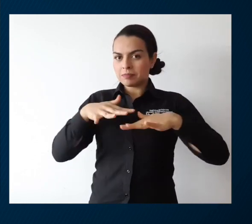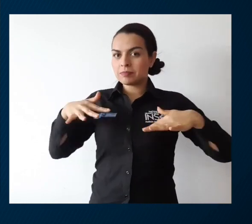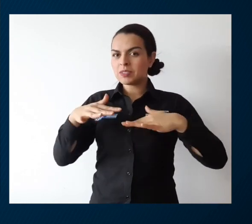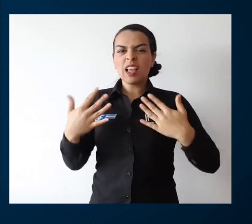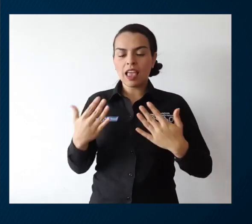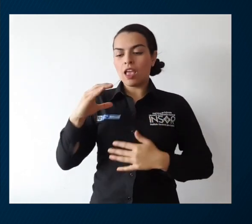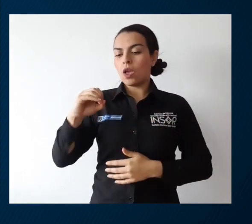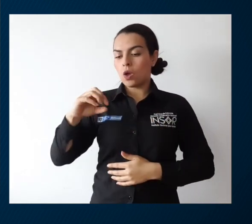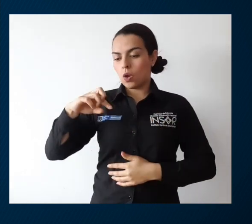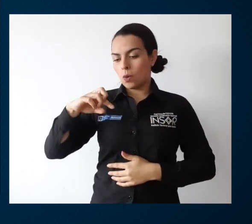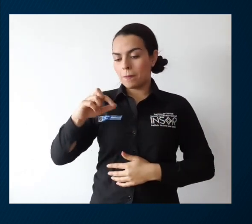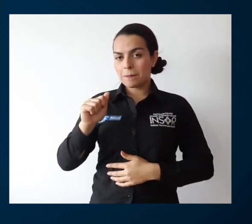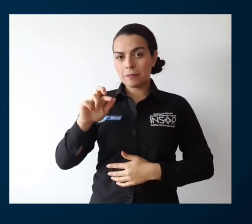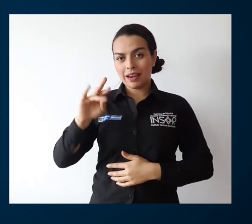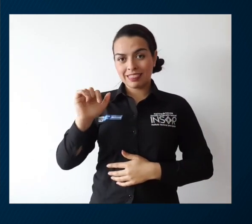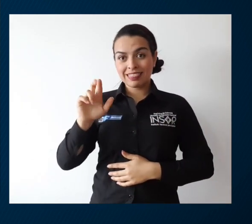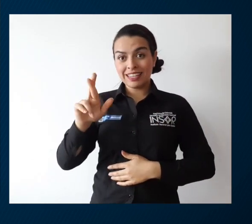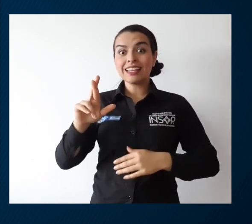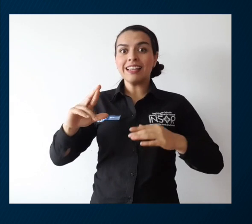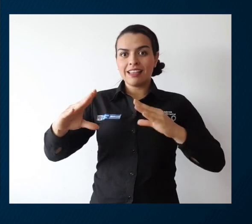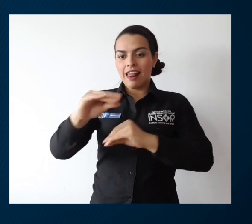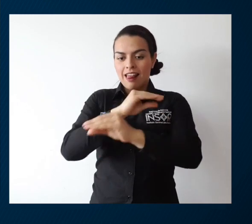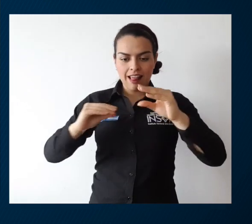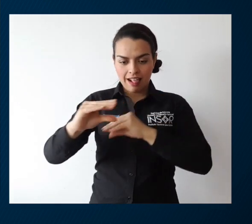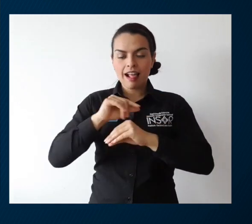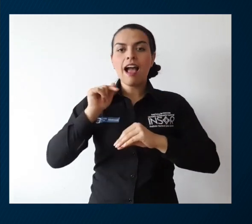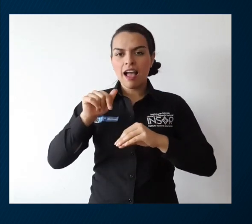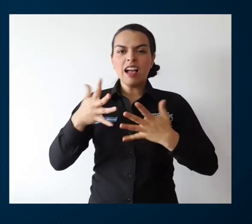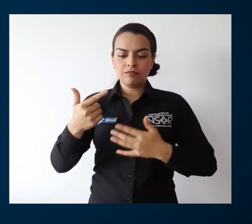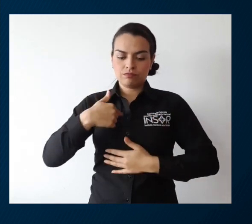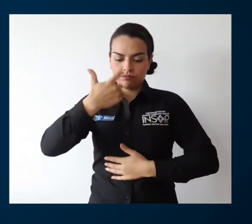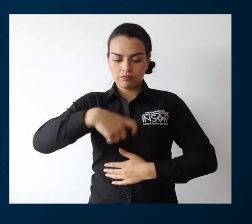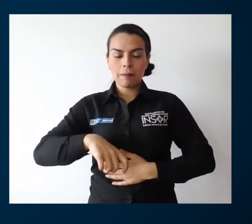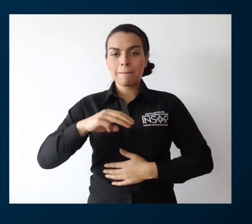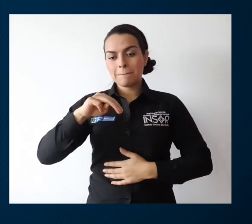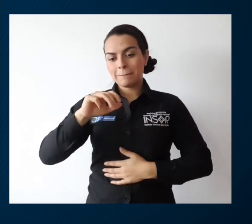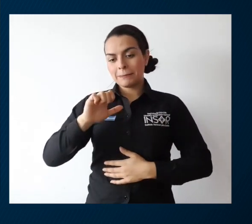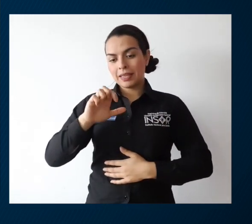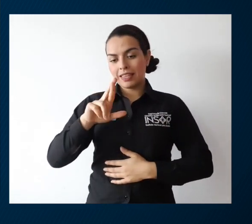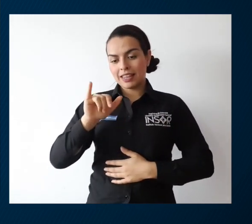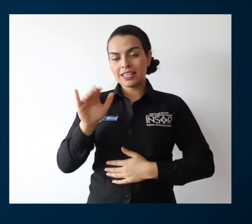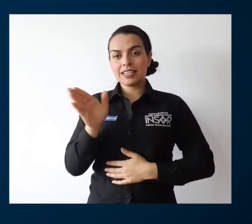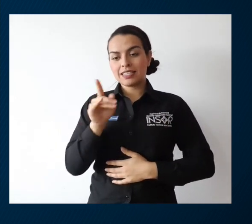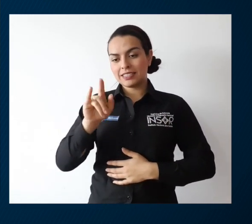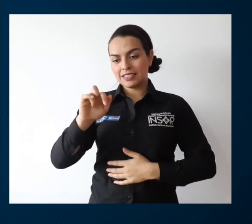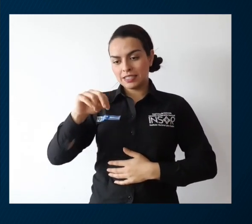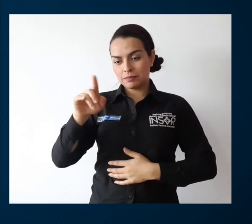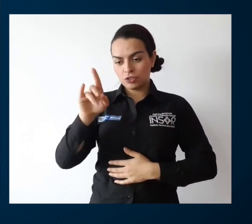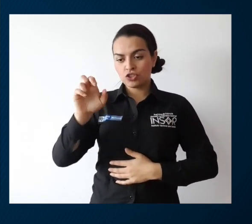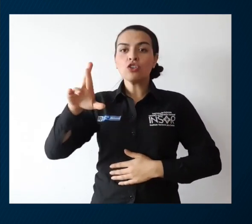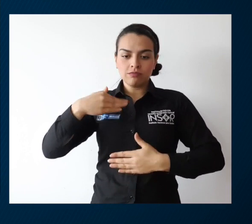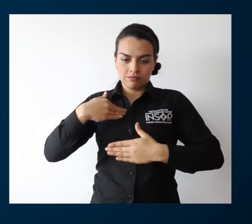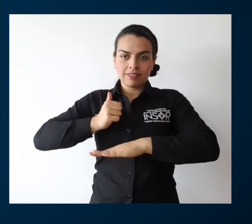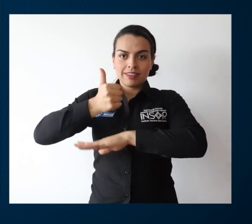este espacio Compartir Debates. Les habla Mary Simpson, directora de Desarrollo y Liderazgo Pedagógico de la Fundación Compartir.